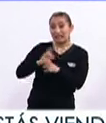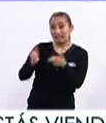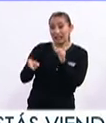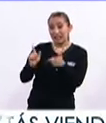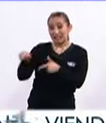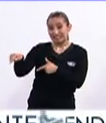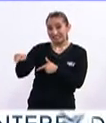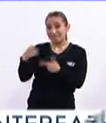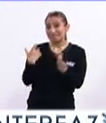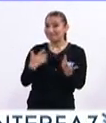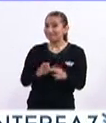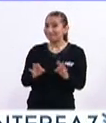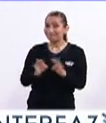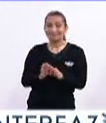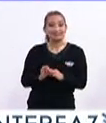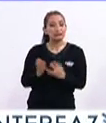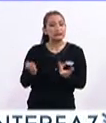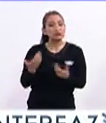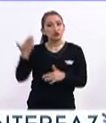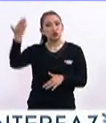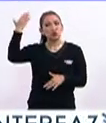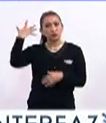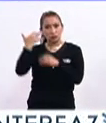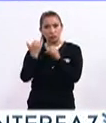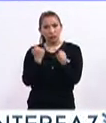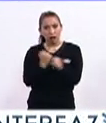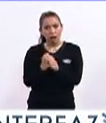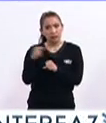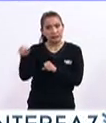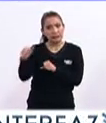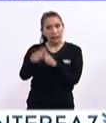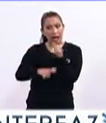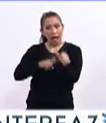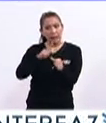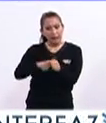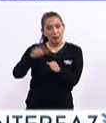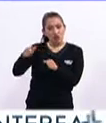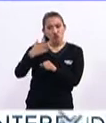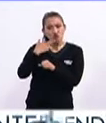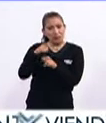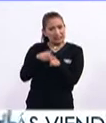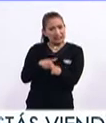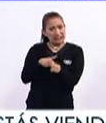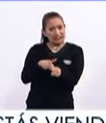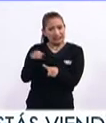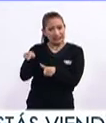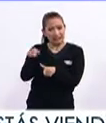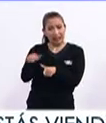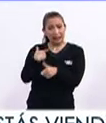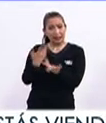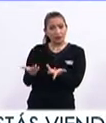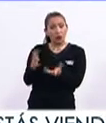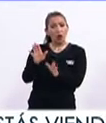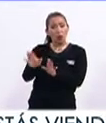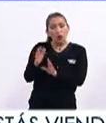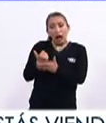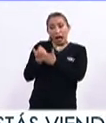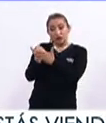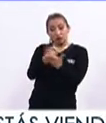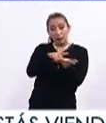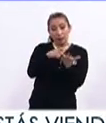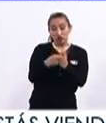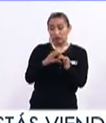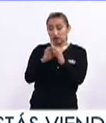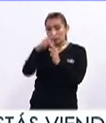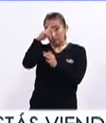Texas y desde hace 50 años esta especie se conserva. Es un proyecto de colaboración